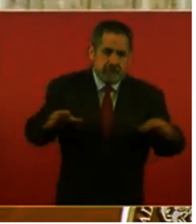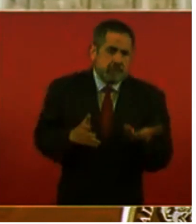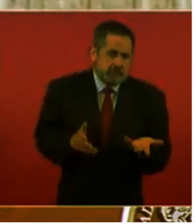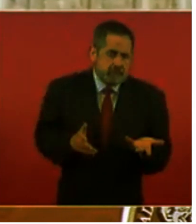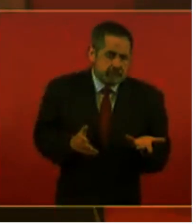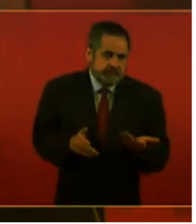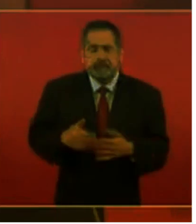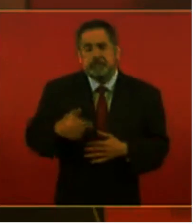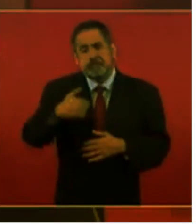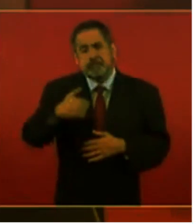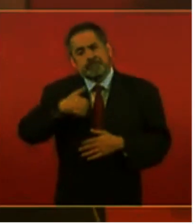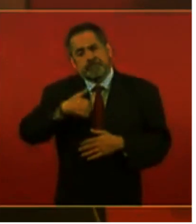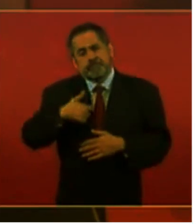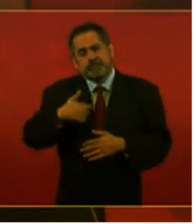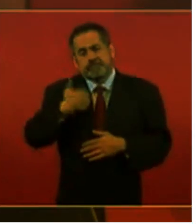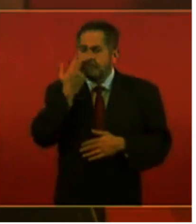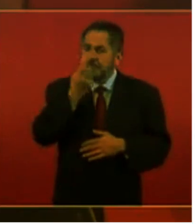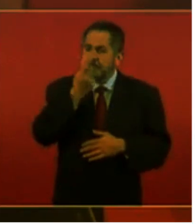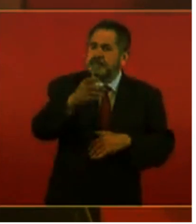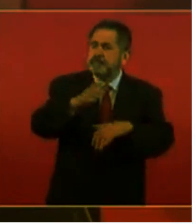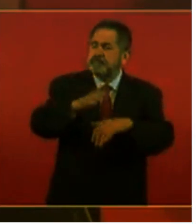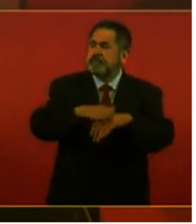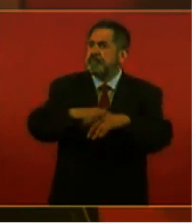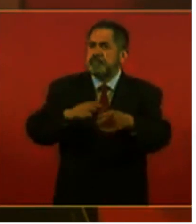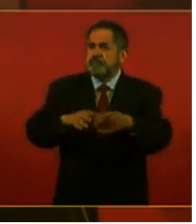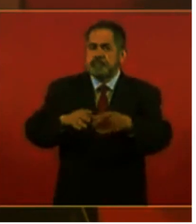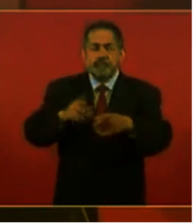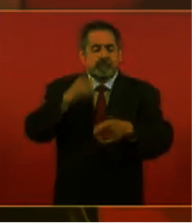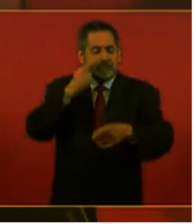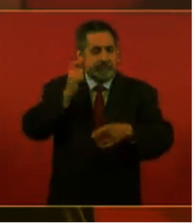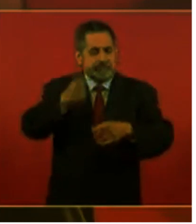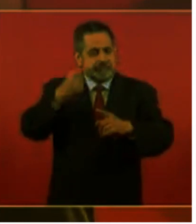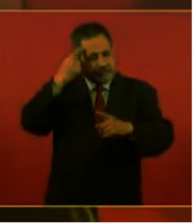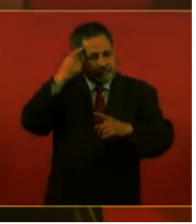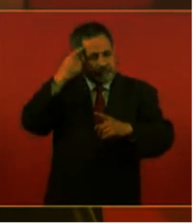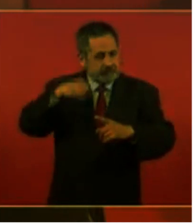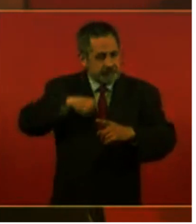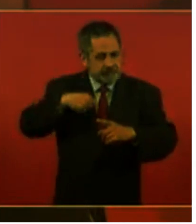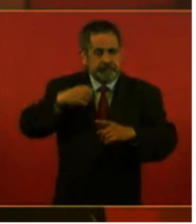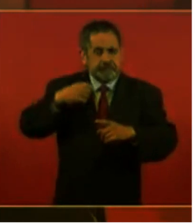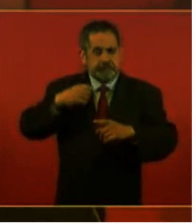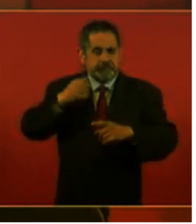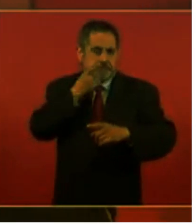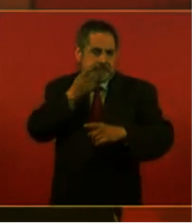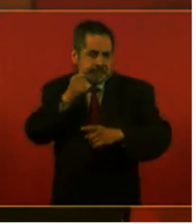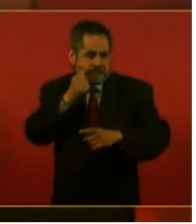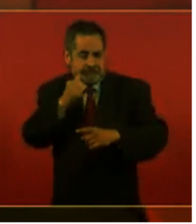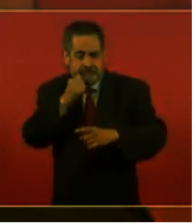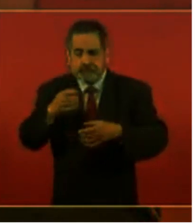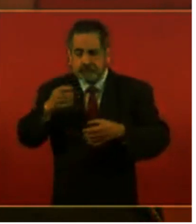la justicia tiene que ver mucho con lo preventivo.